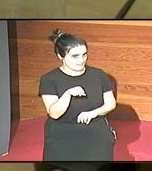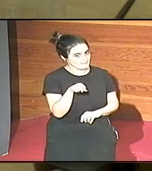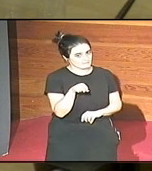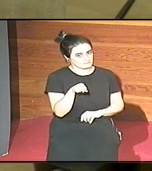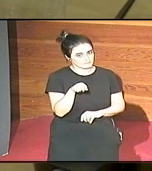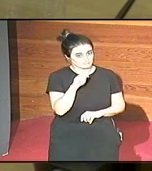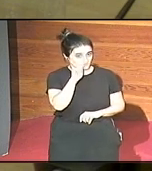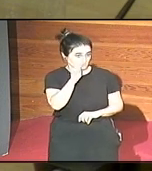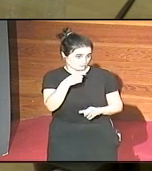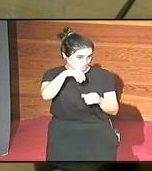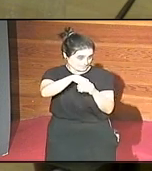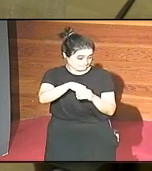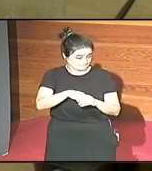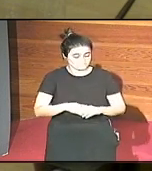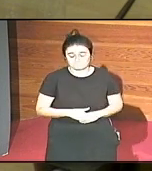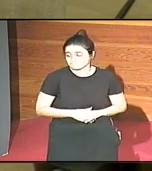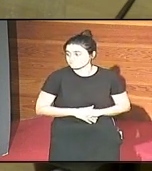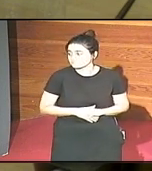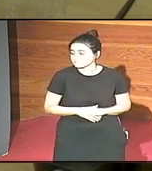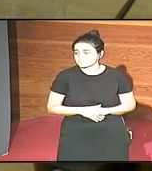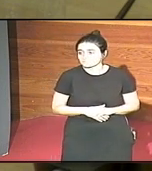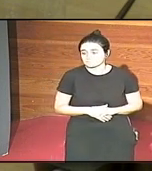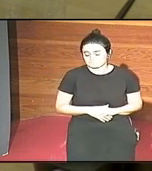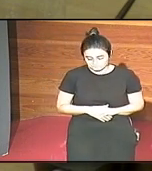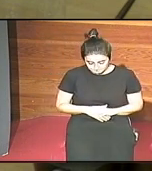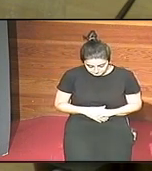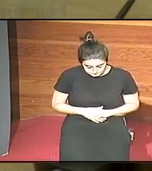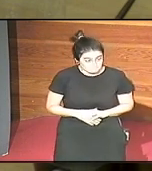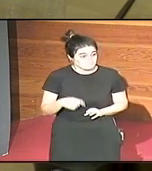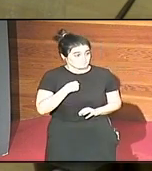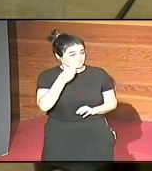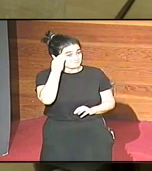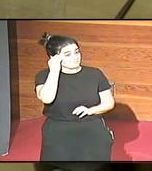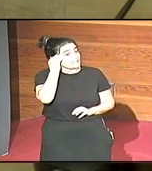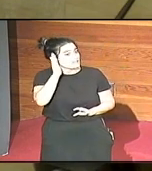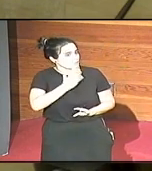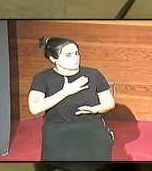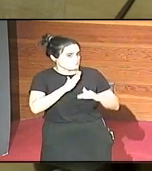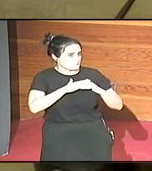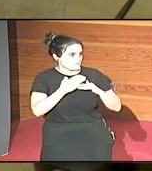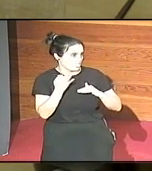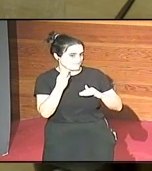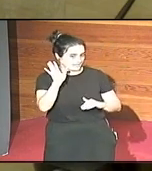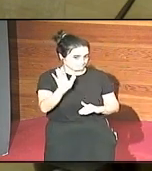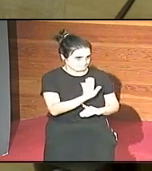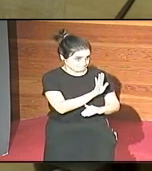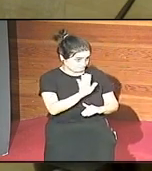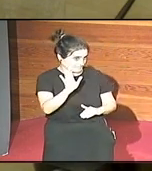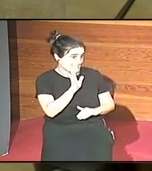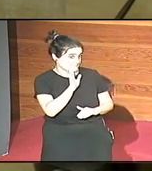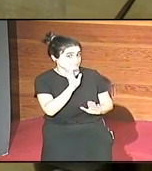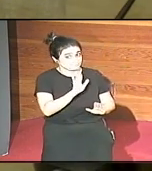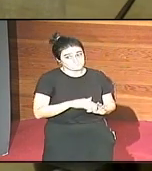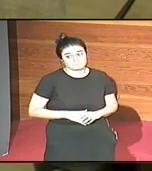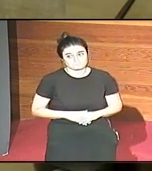que existe en Ucrania. Yo creo que como mínimo debería ser eso. Ahora bien,